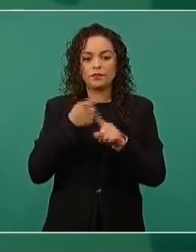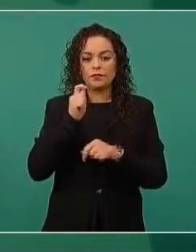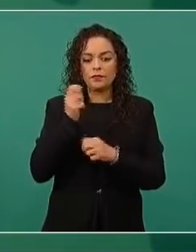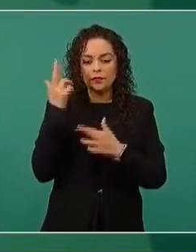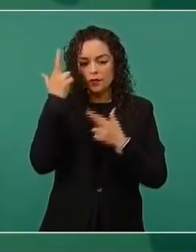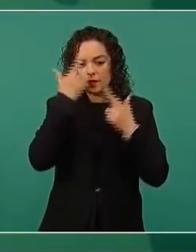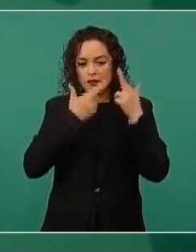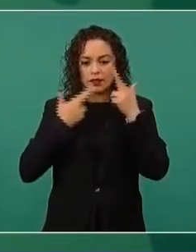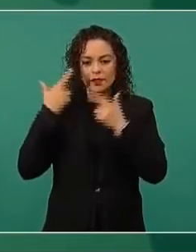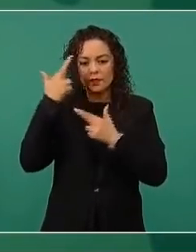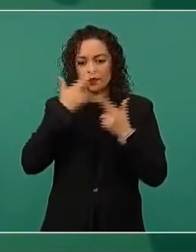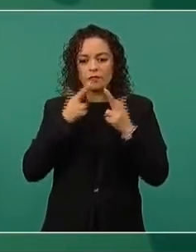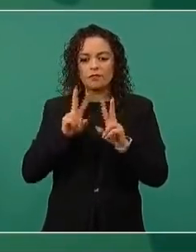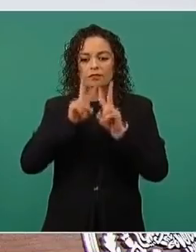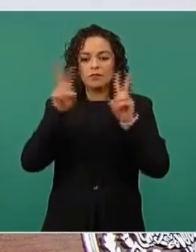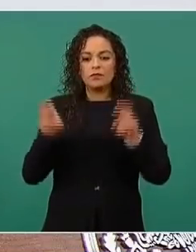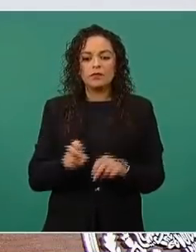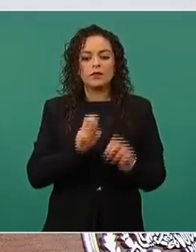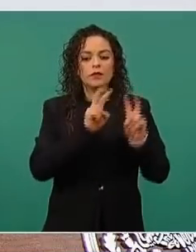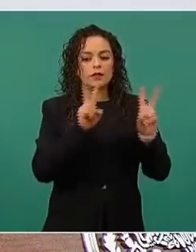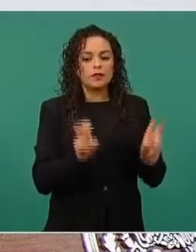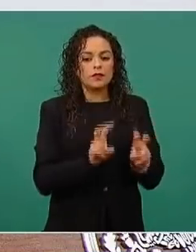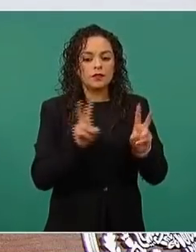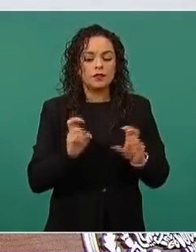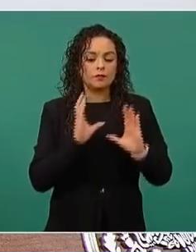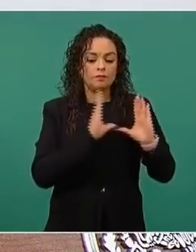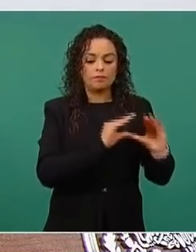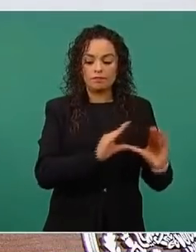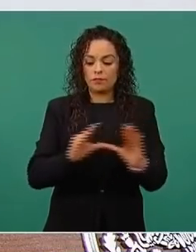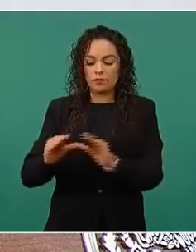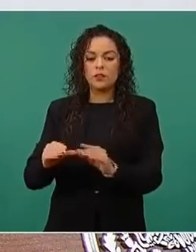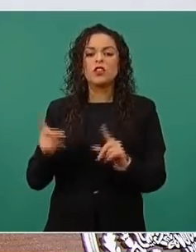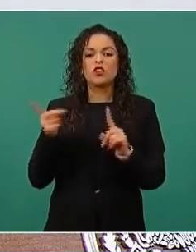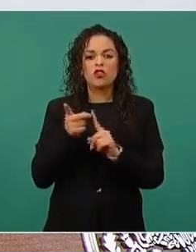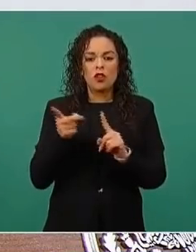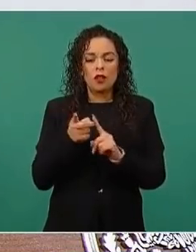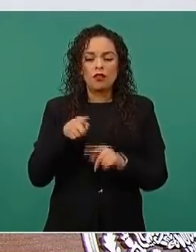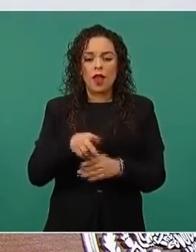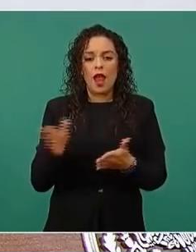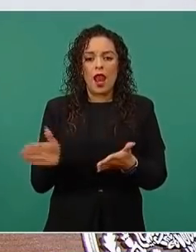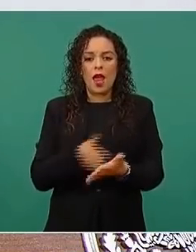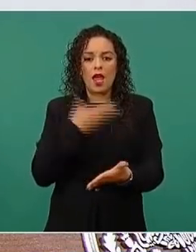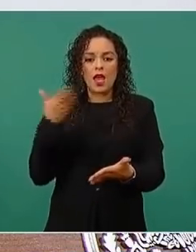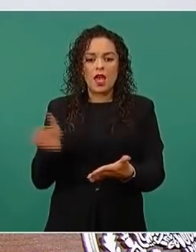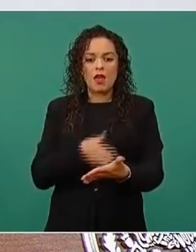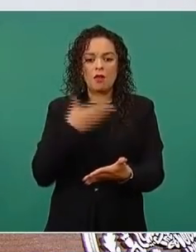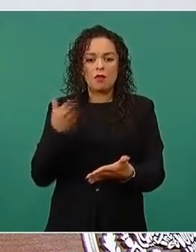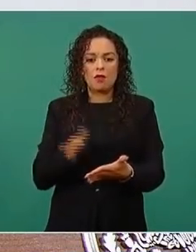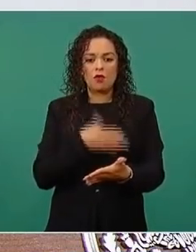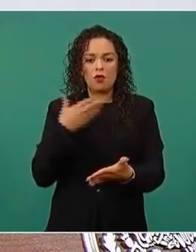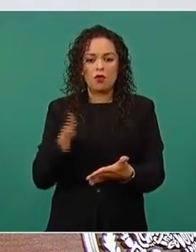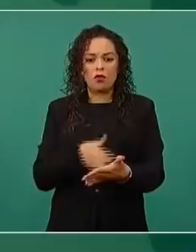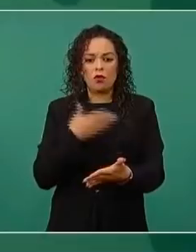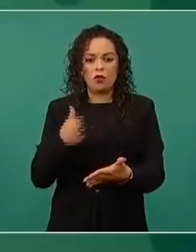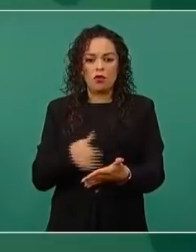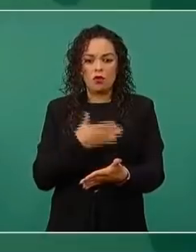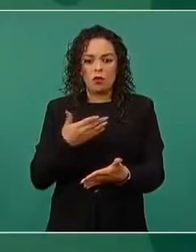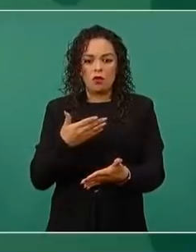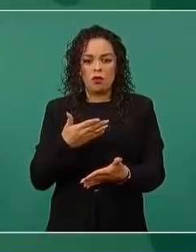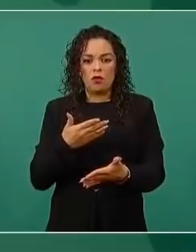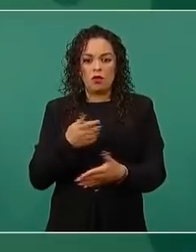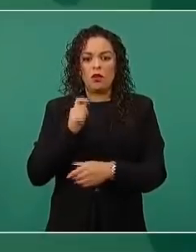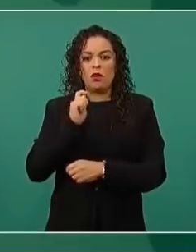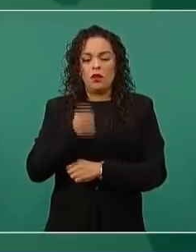los contenidos de los libros de texto, lo que es educación básica. Hasta ahí